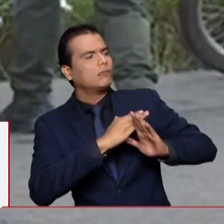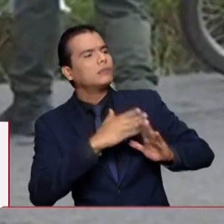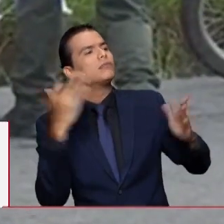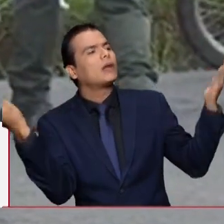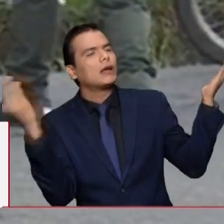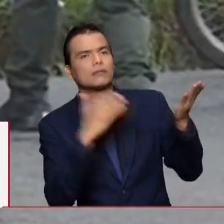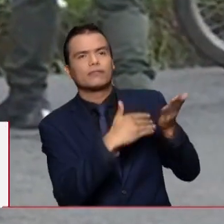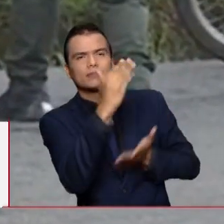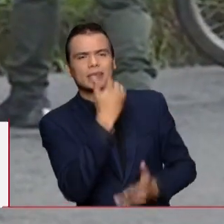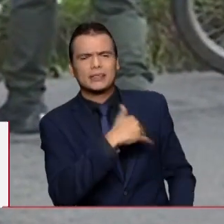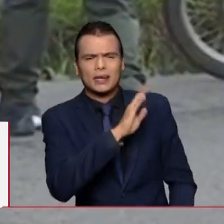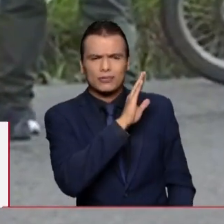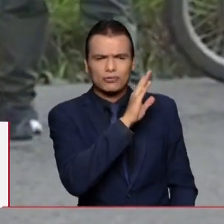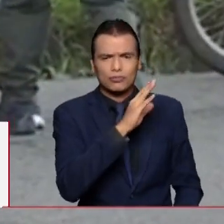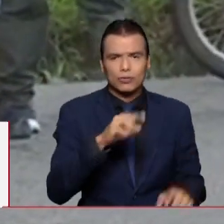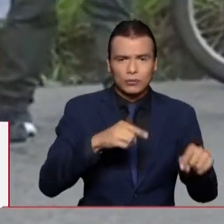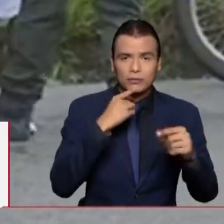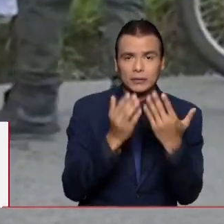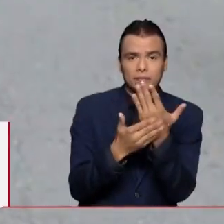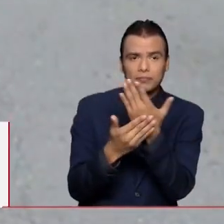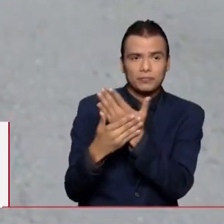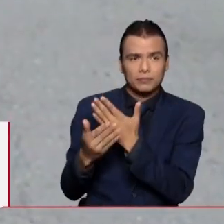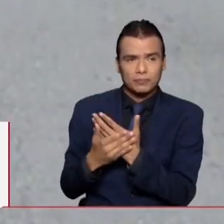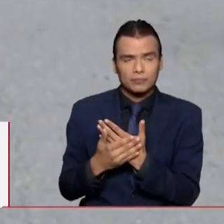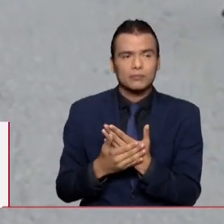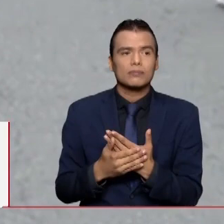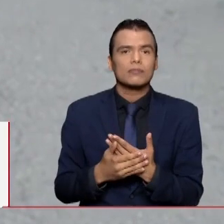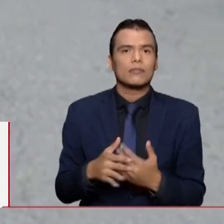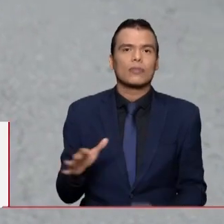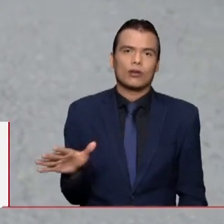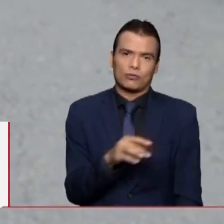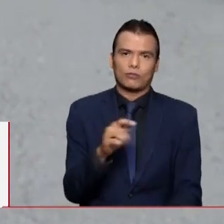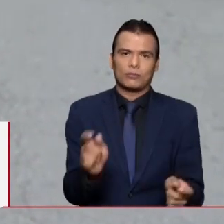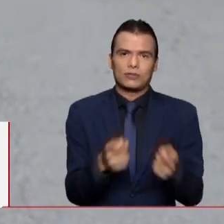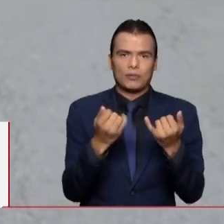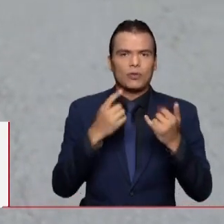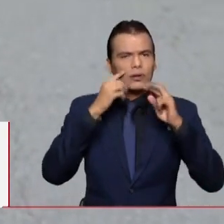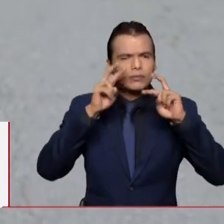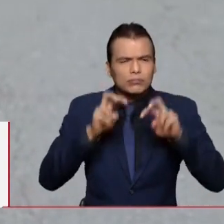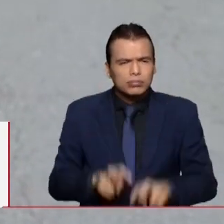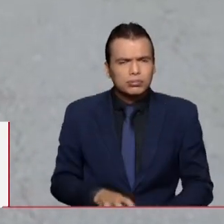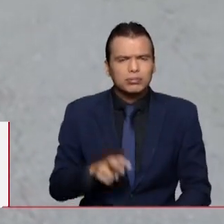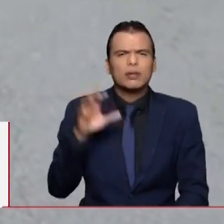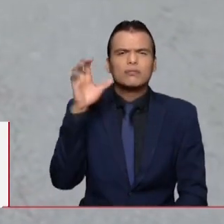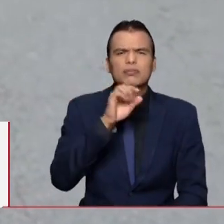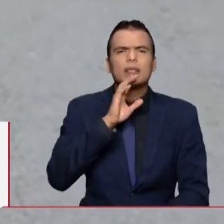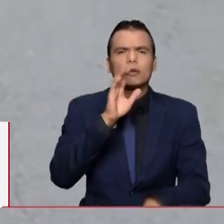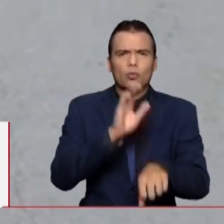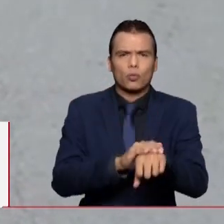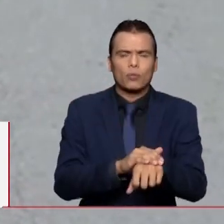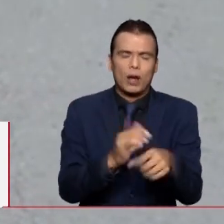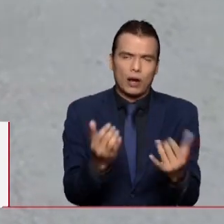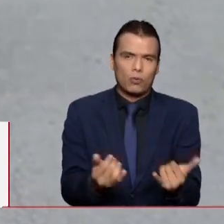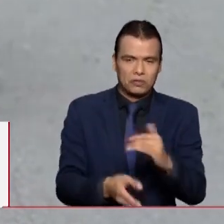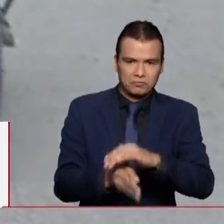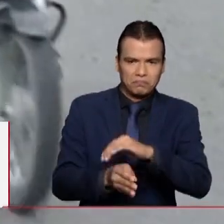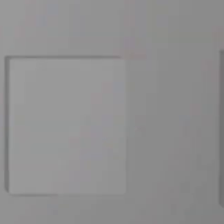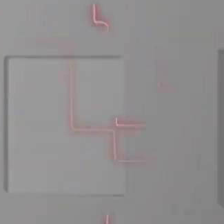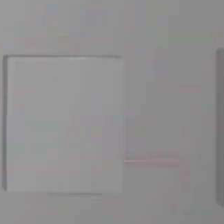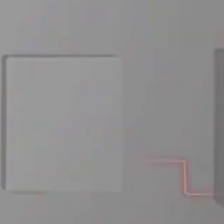el ataque. Las autoridades informaron que todos resultaron ilesos y avanzan las investigaciones para dar con los responsables.